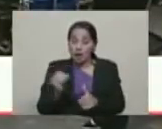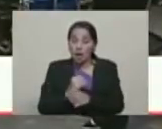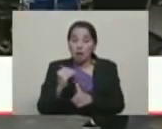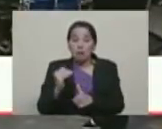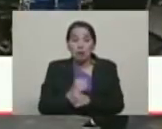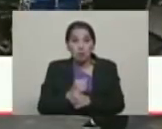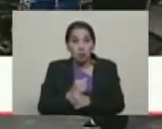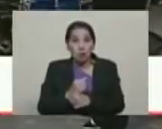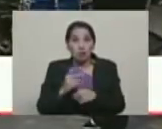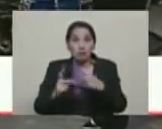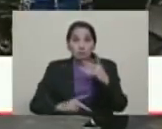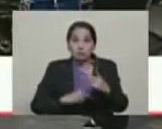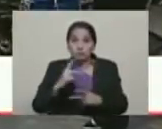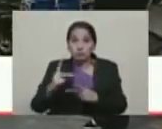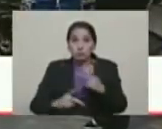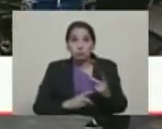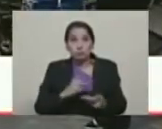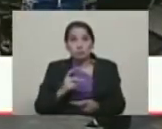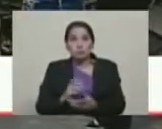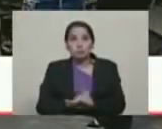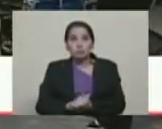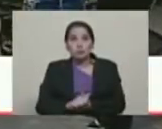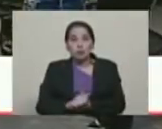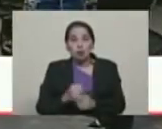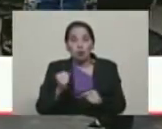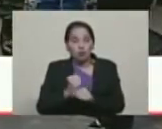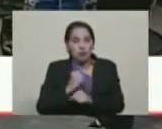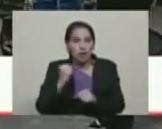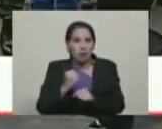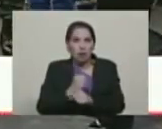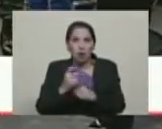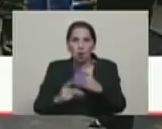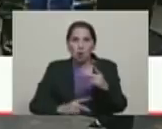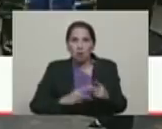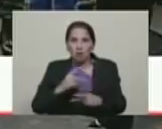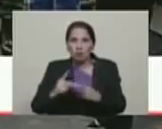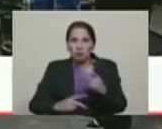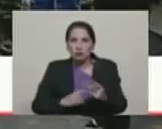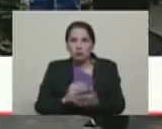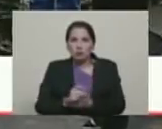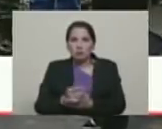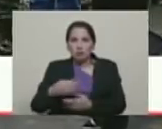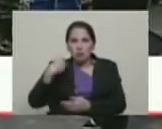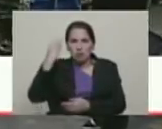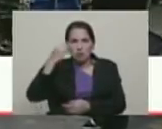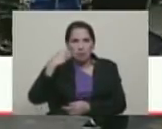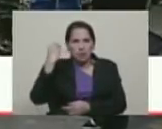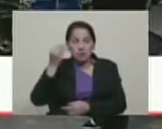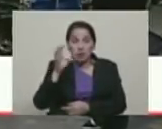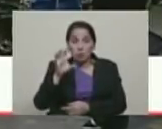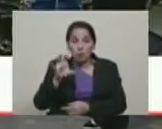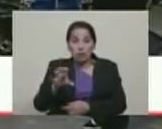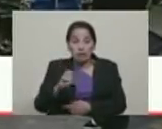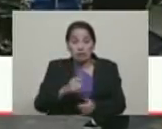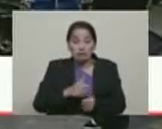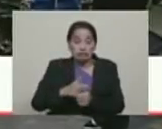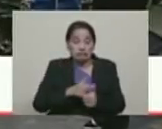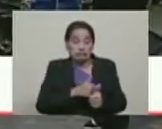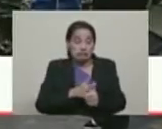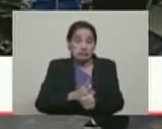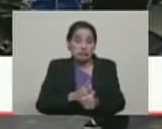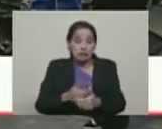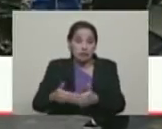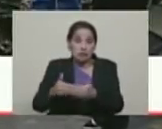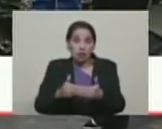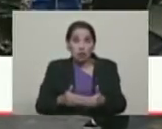estamos logrando con trabajo productivo. ¿Quién iba a pensar que un país perseguido por el imperio